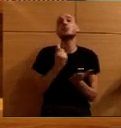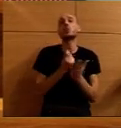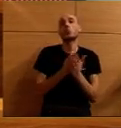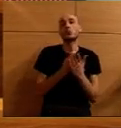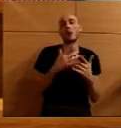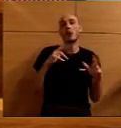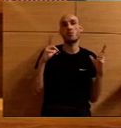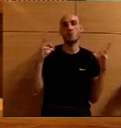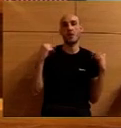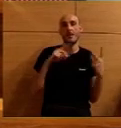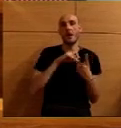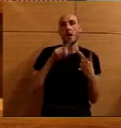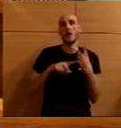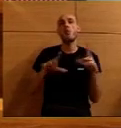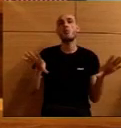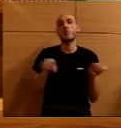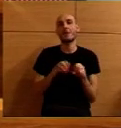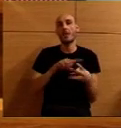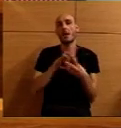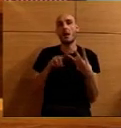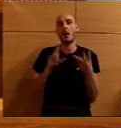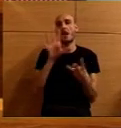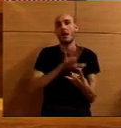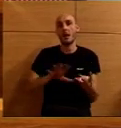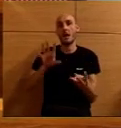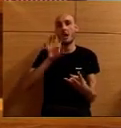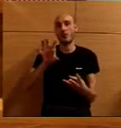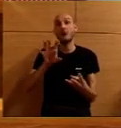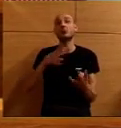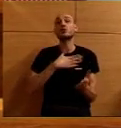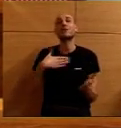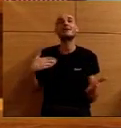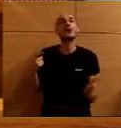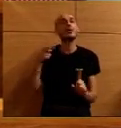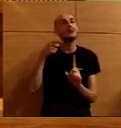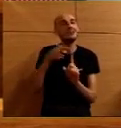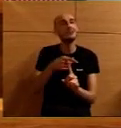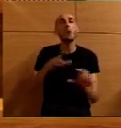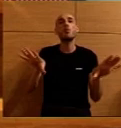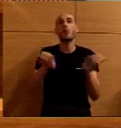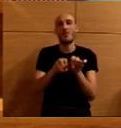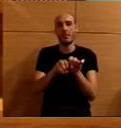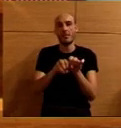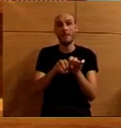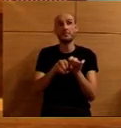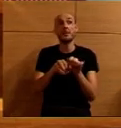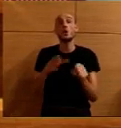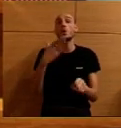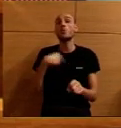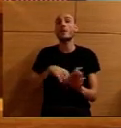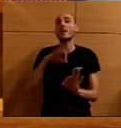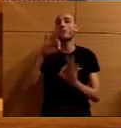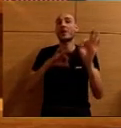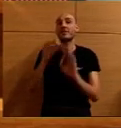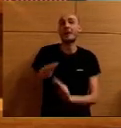una nacional. El objeto de esta moción es la cuota provincial, un recargo que pueden establecer las diputaciones provinciales